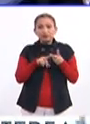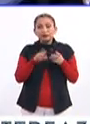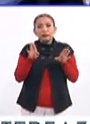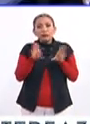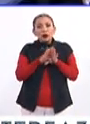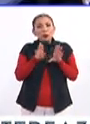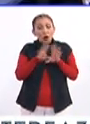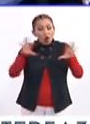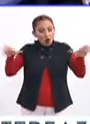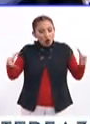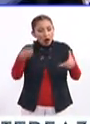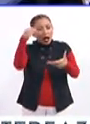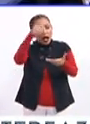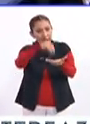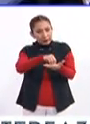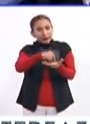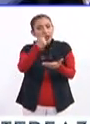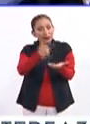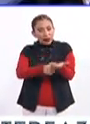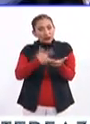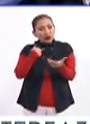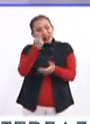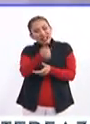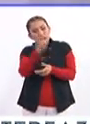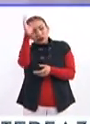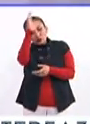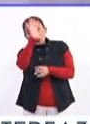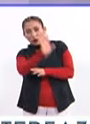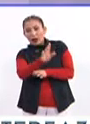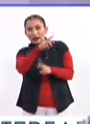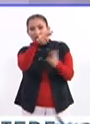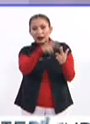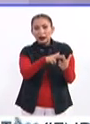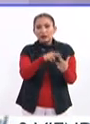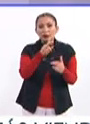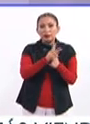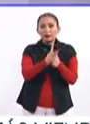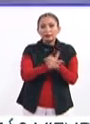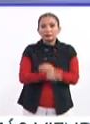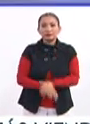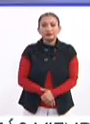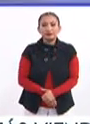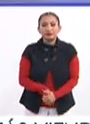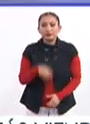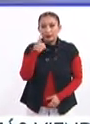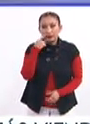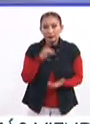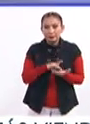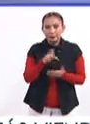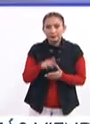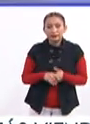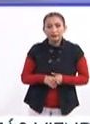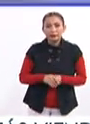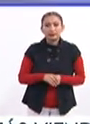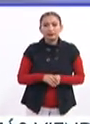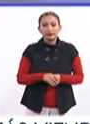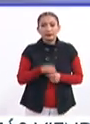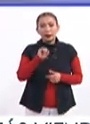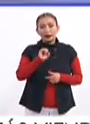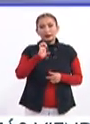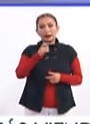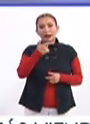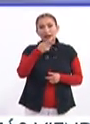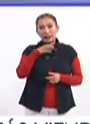cómo esto también entra dentro de la identidad cultural de una región y de un país. Por supuesto, bueno, muchas gracias. La